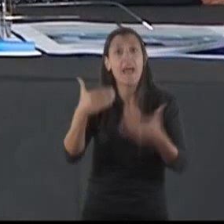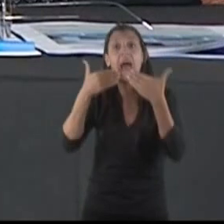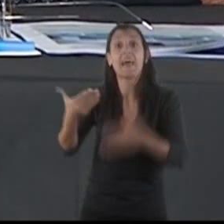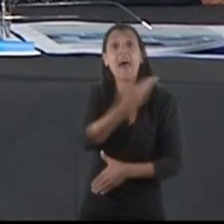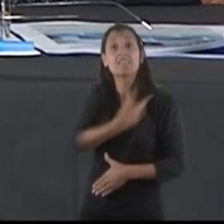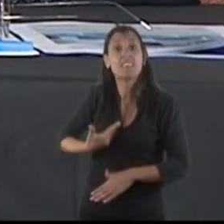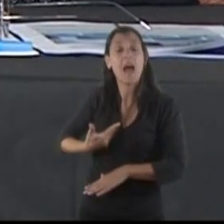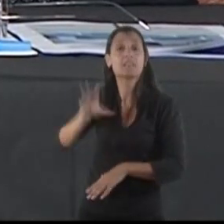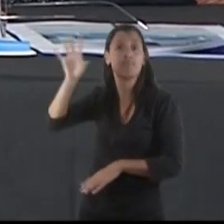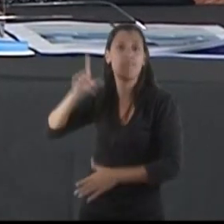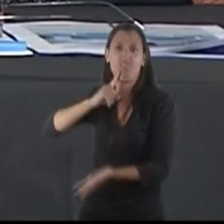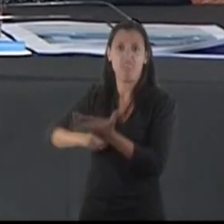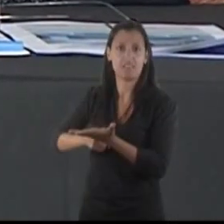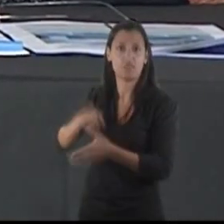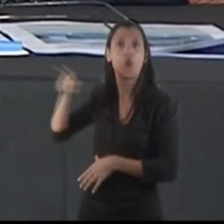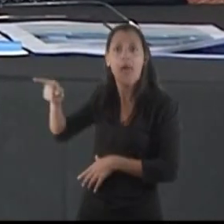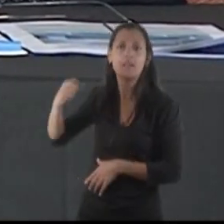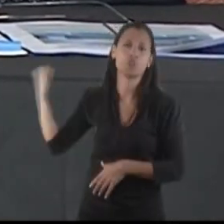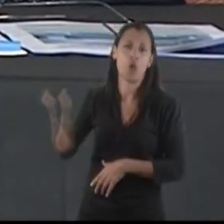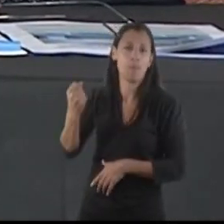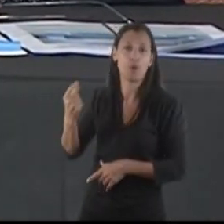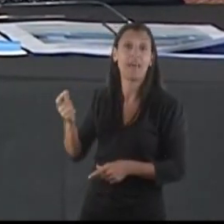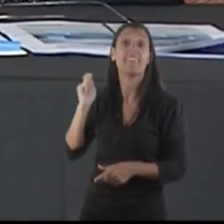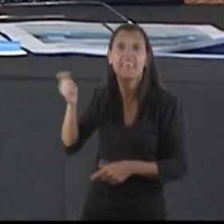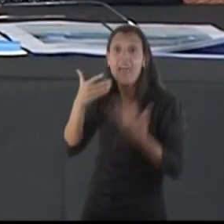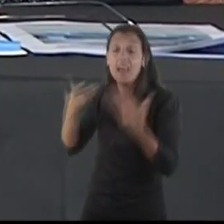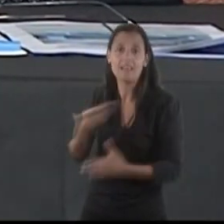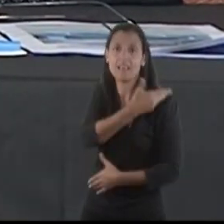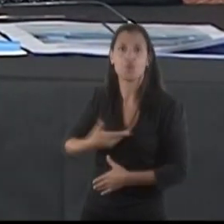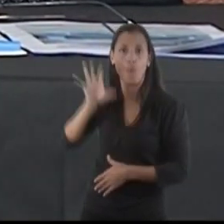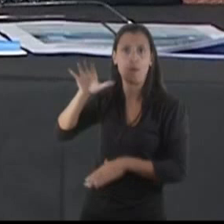¿eh? Y ese es un gran mérito del gobierno provincial.